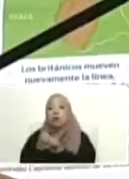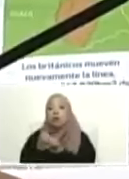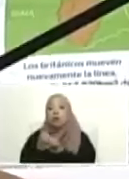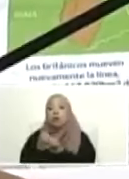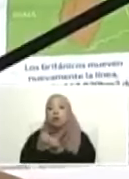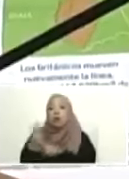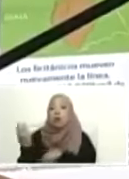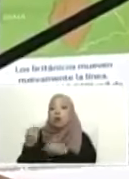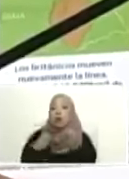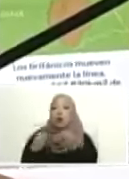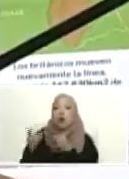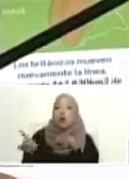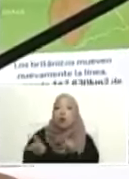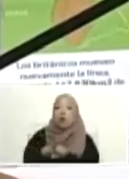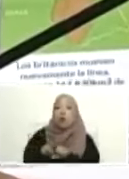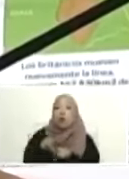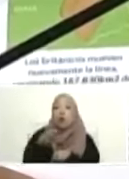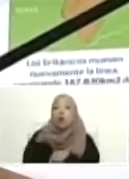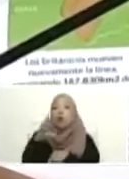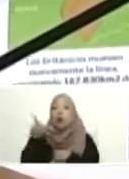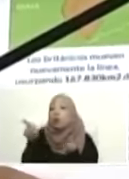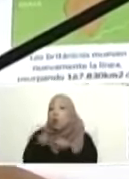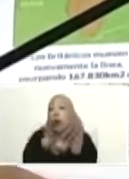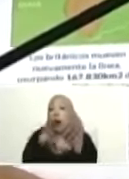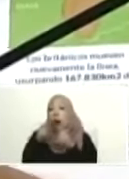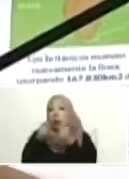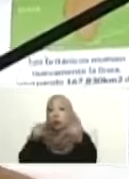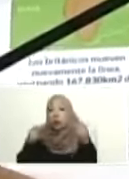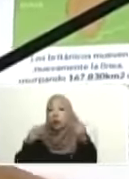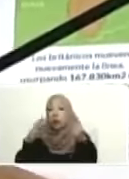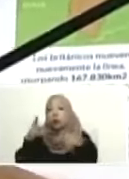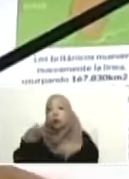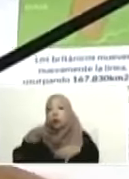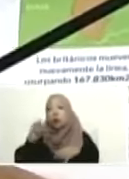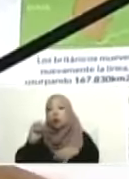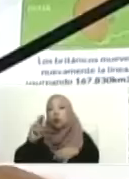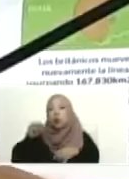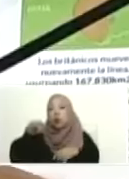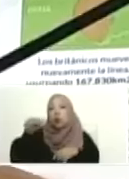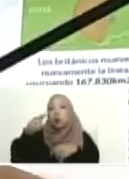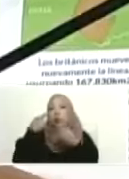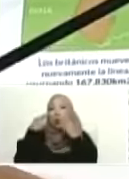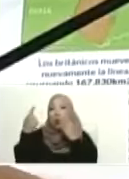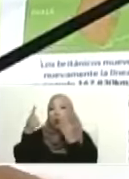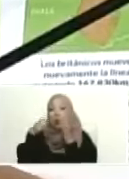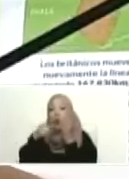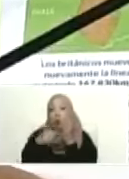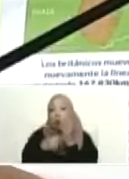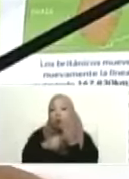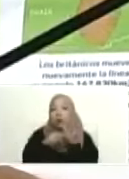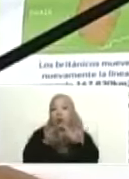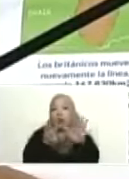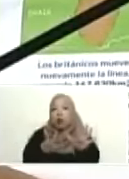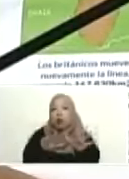Aquí hay varias líneas Chambord, llamadas así. Por lo menos estas dos, la de